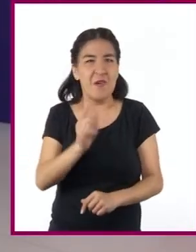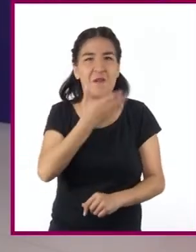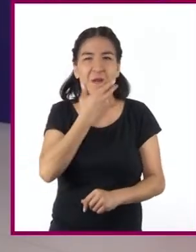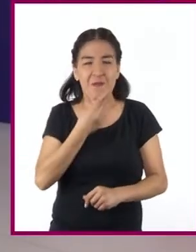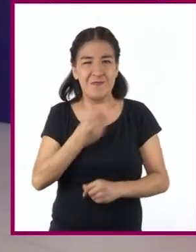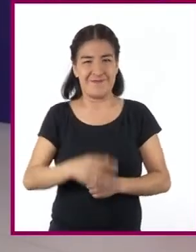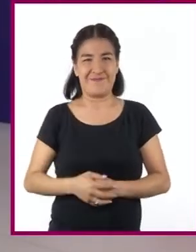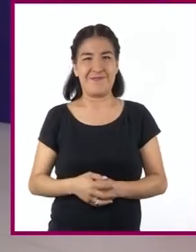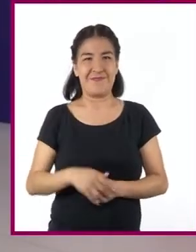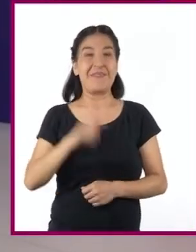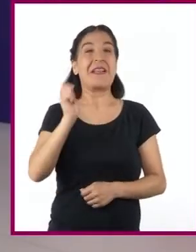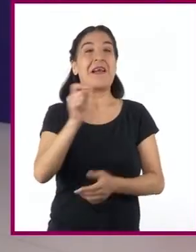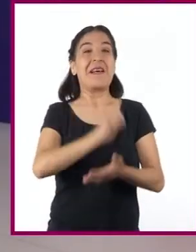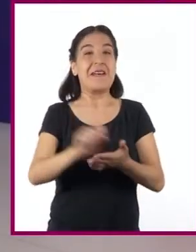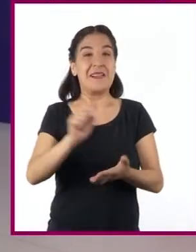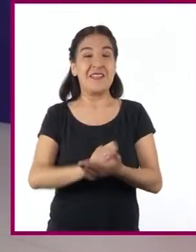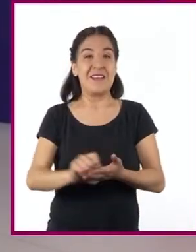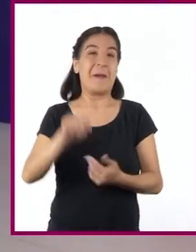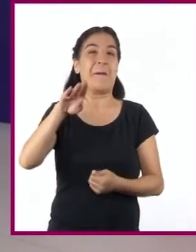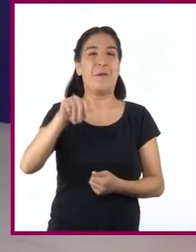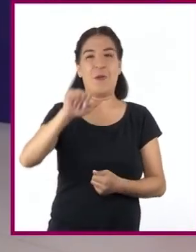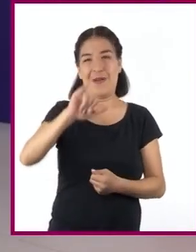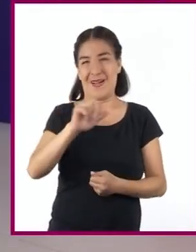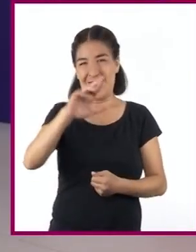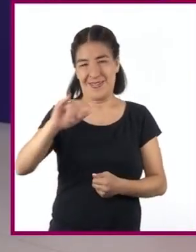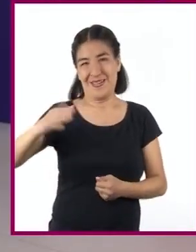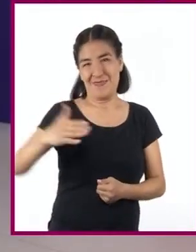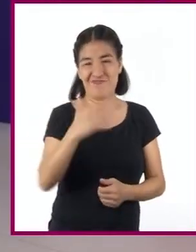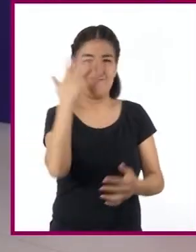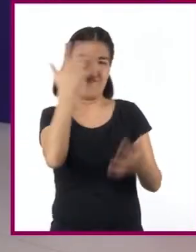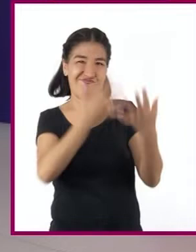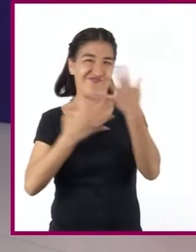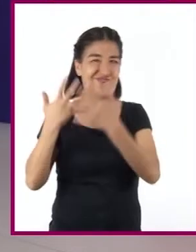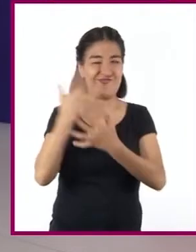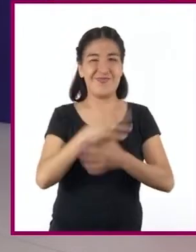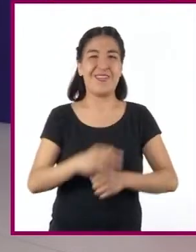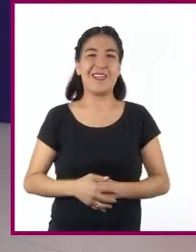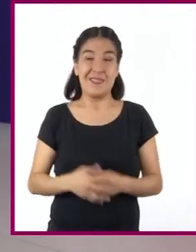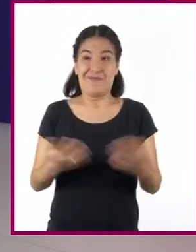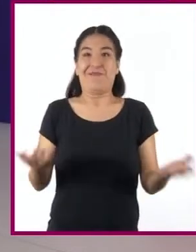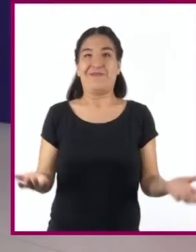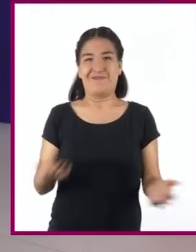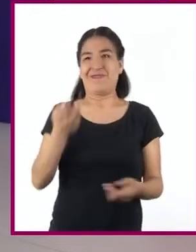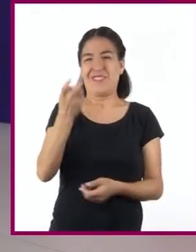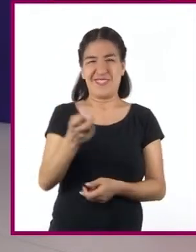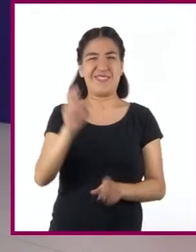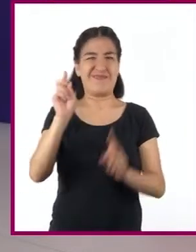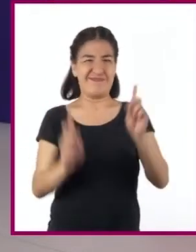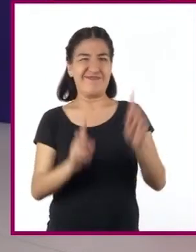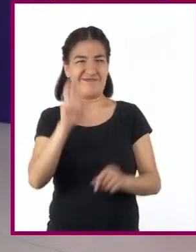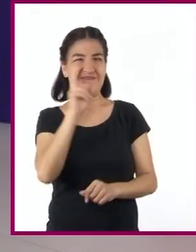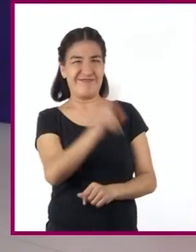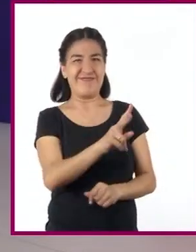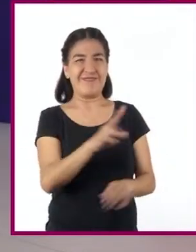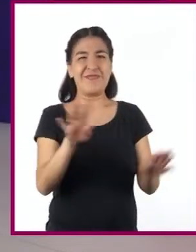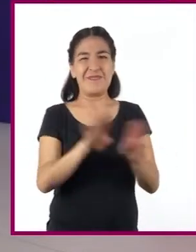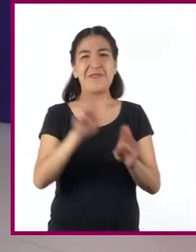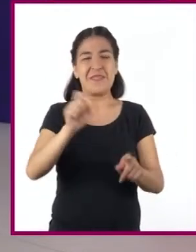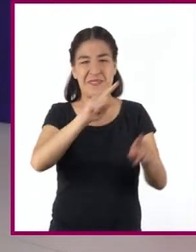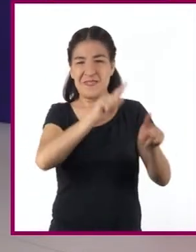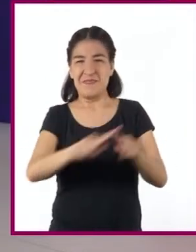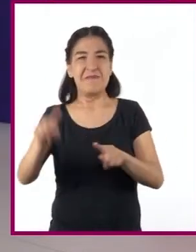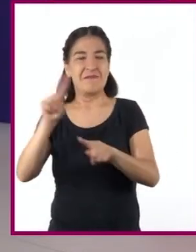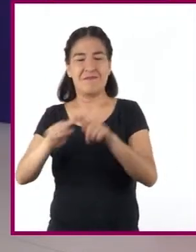Atentamente, la mojarra confundida. Vaya maestra, sin lugar a dudas, este caso de la biodiversidad es